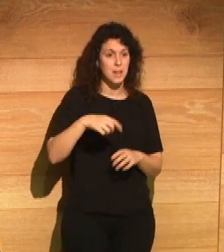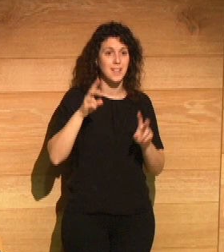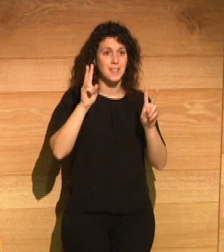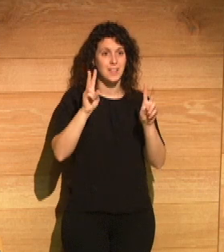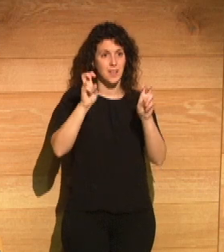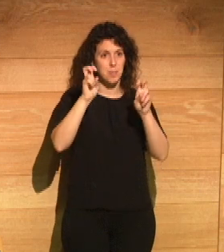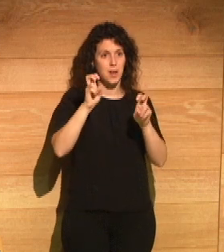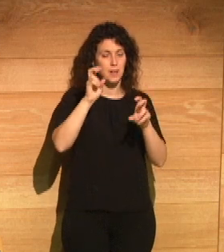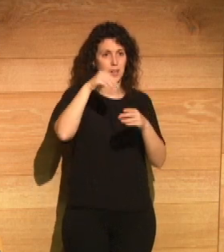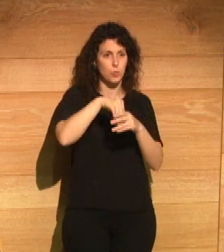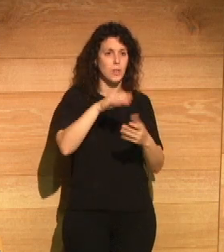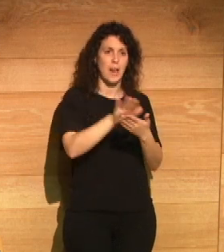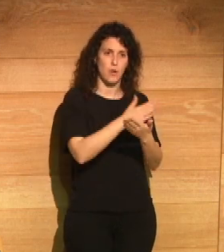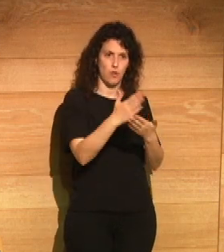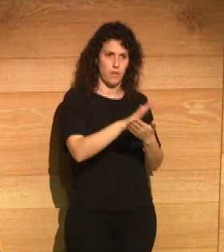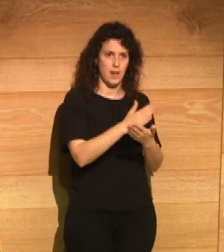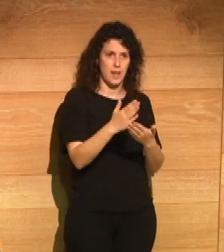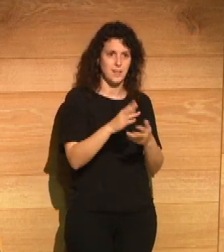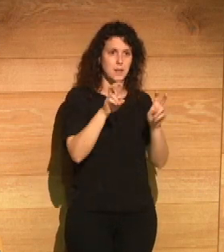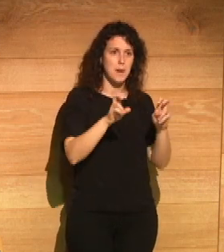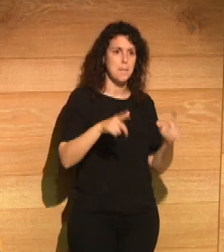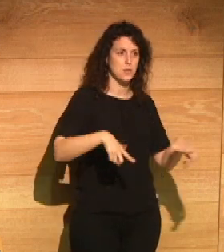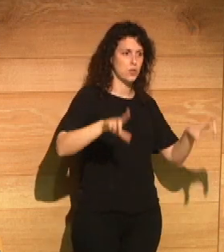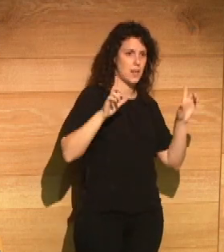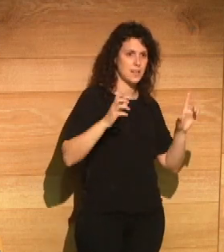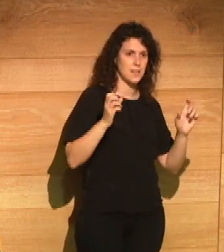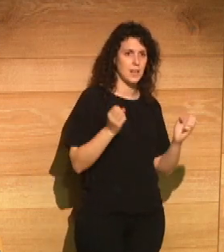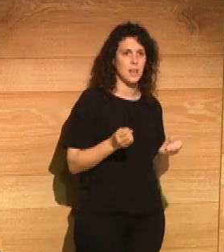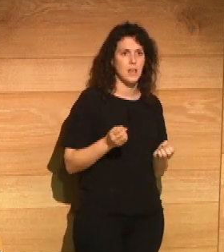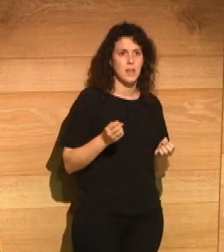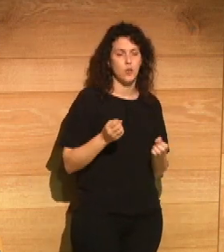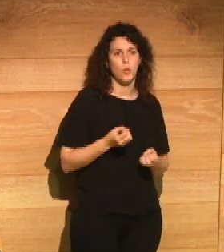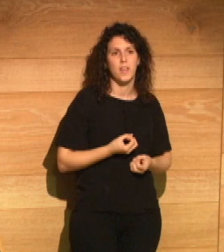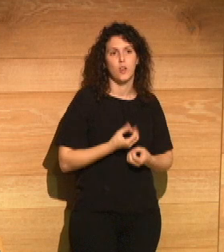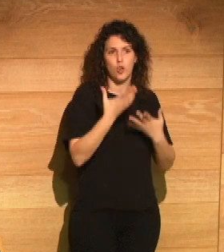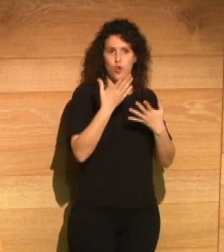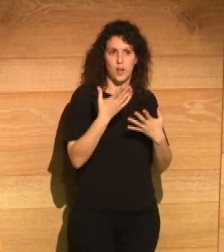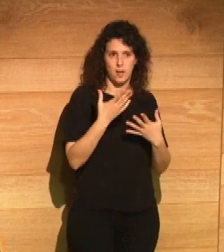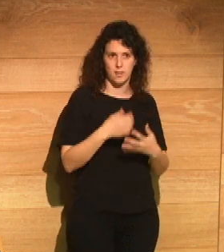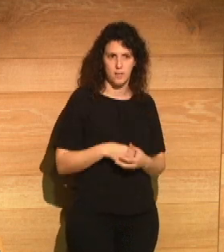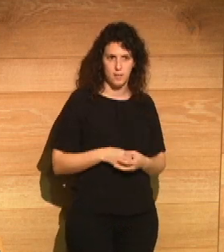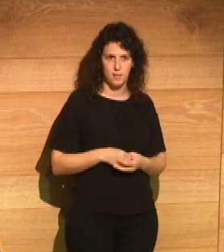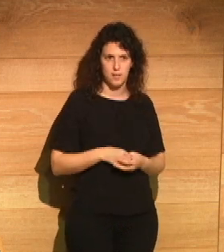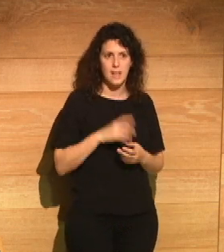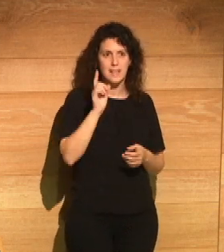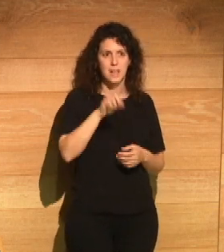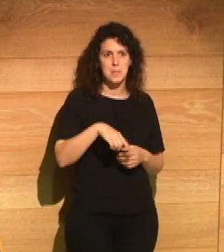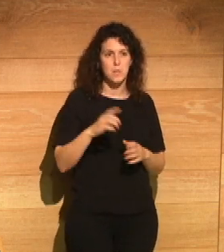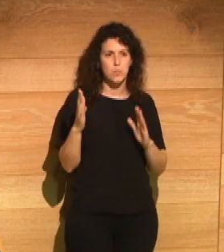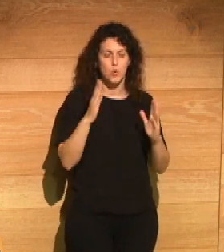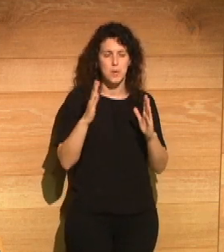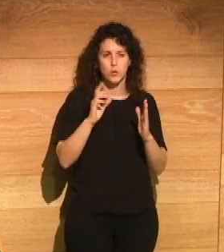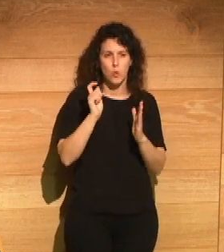también la novela, en los personajes de Gloria, en algún punto